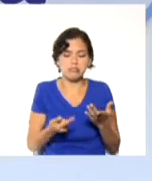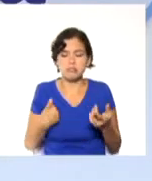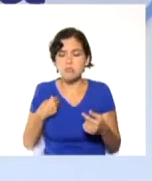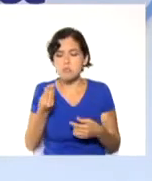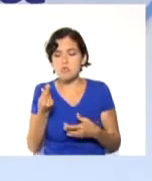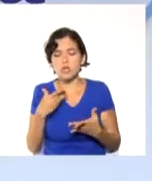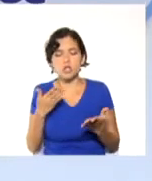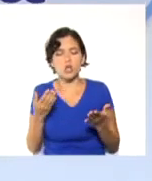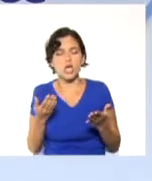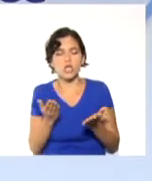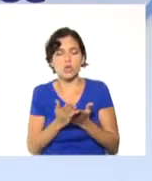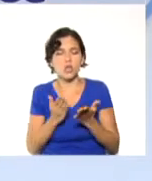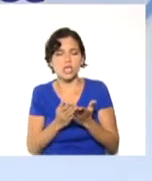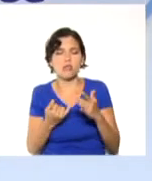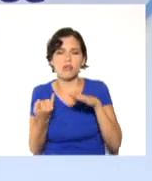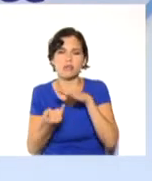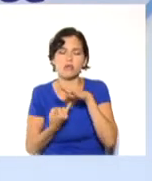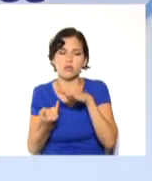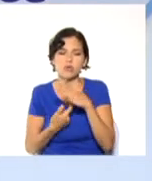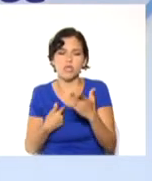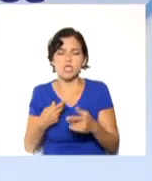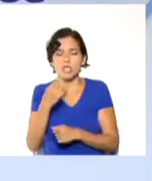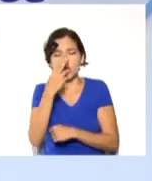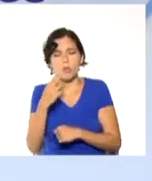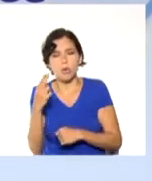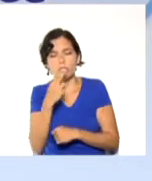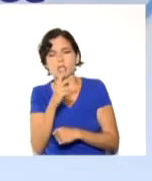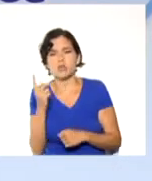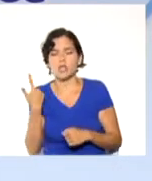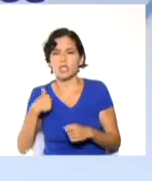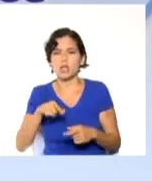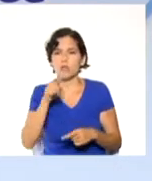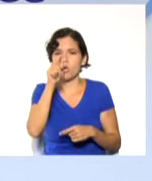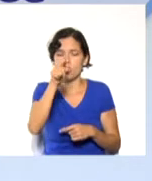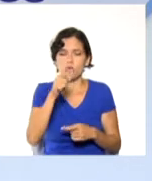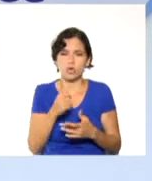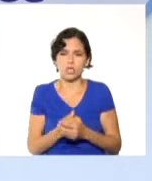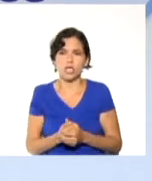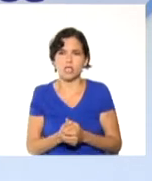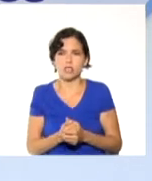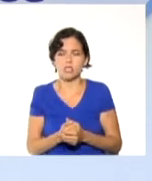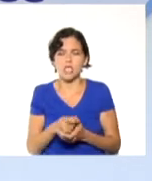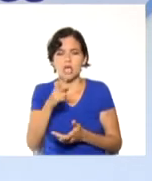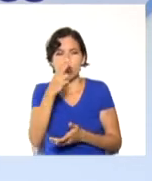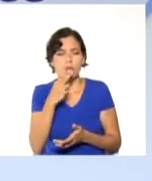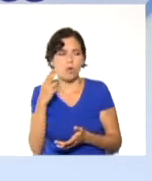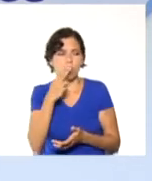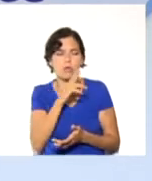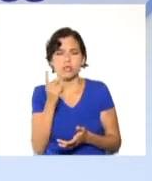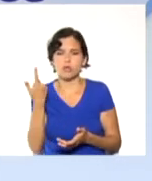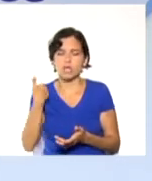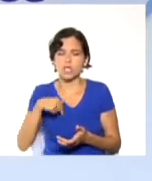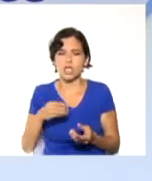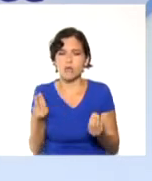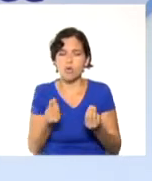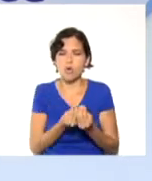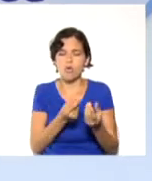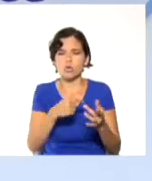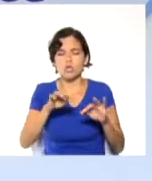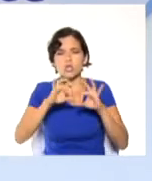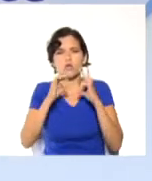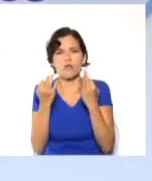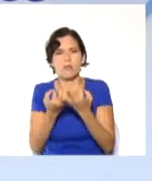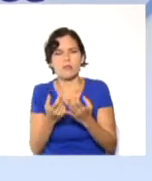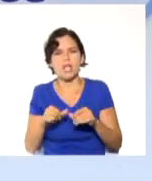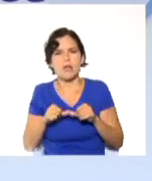sus instituciones y eso es el compromiso que tenemos con ustedes y el compromiso que tenemos con toda su familia para